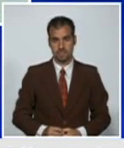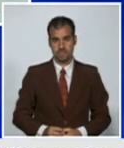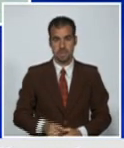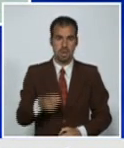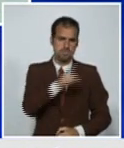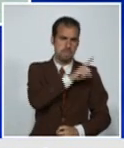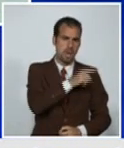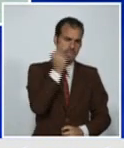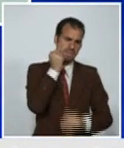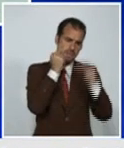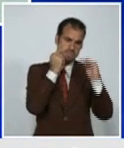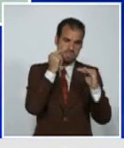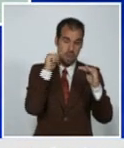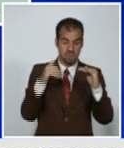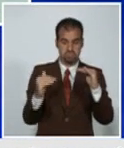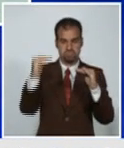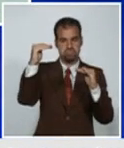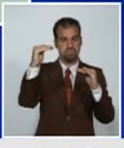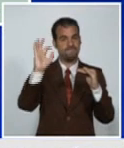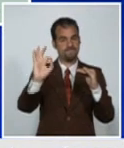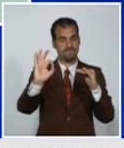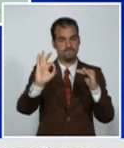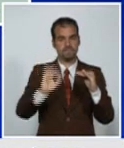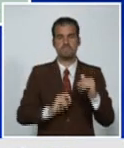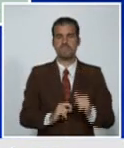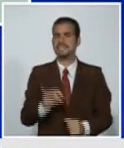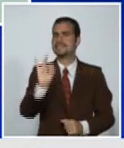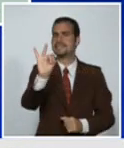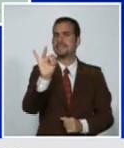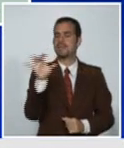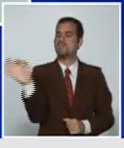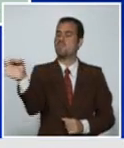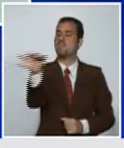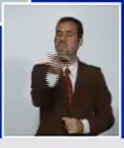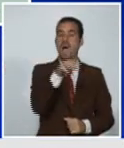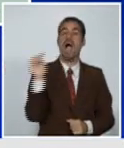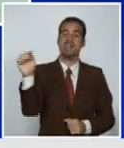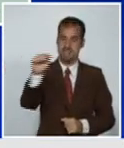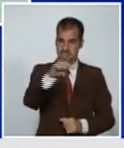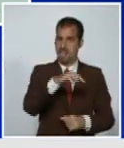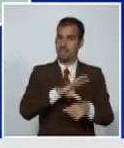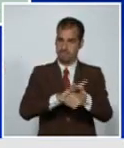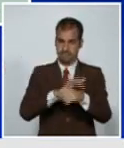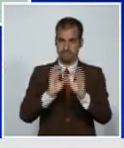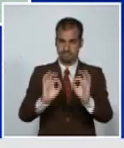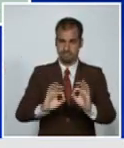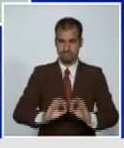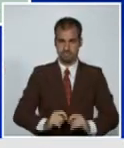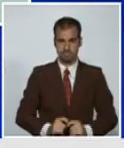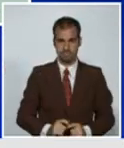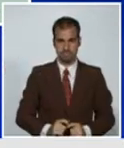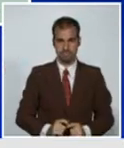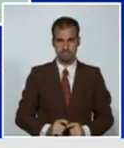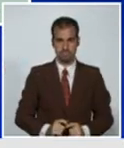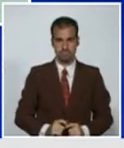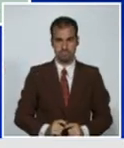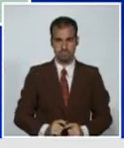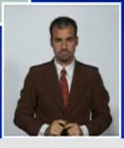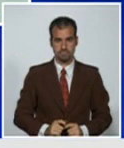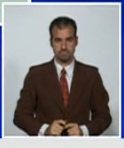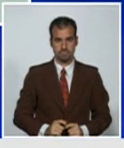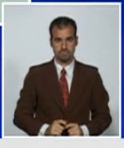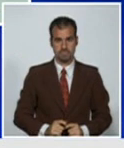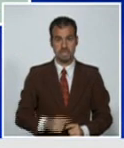anterior, dispersos en 7 de sus 11 municipios. Traduce que todavía